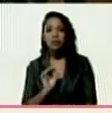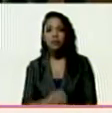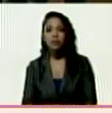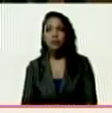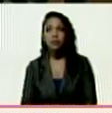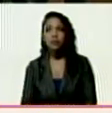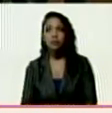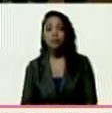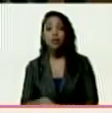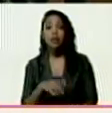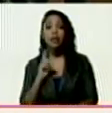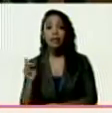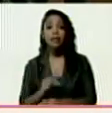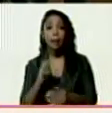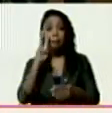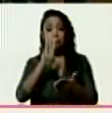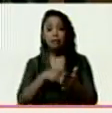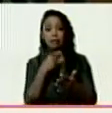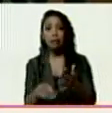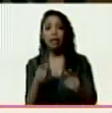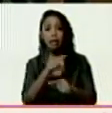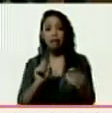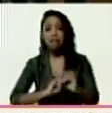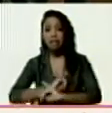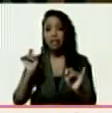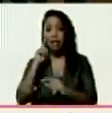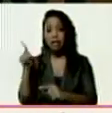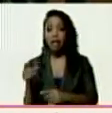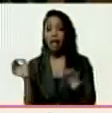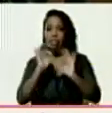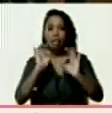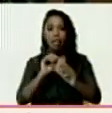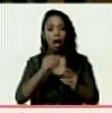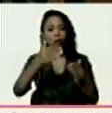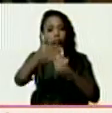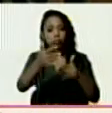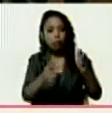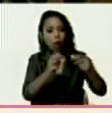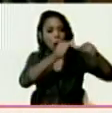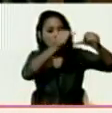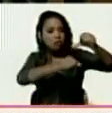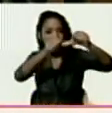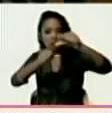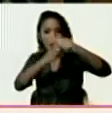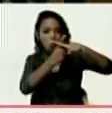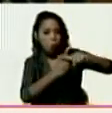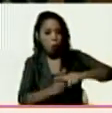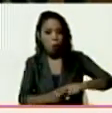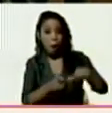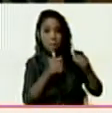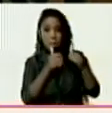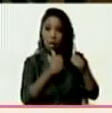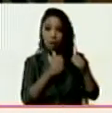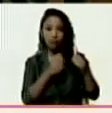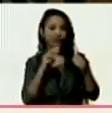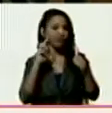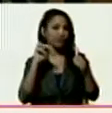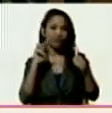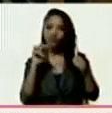Bueno, es que estas matemáticas de verdad definitivamente a ellos nunca les van a cuadrar. De verdad, nunca les van a